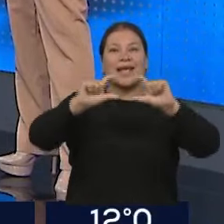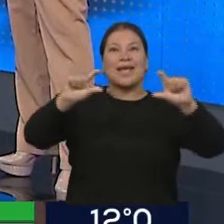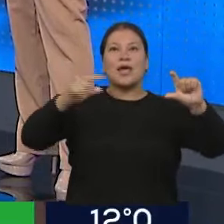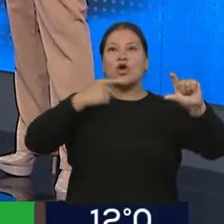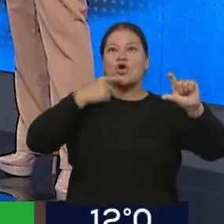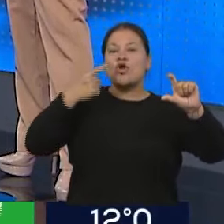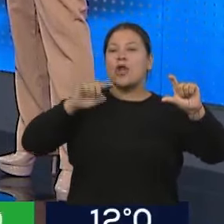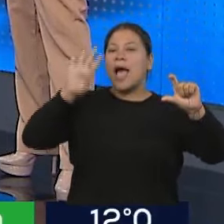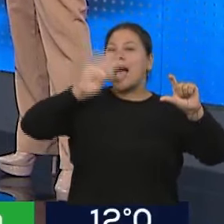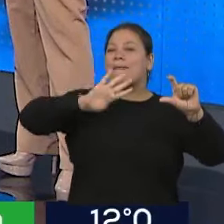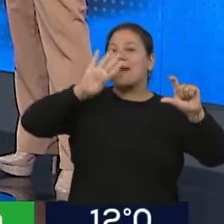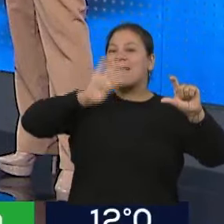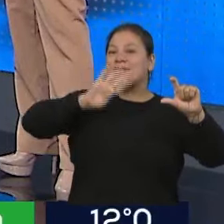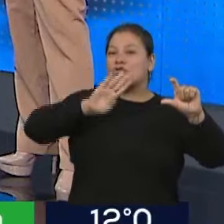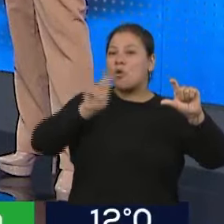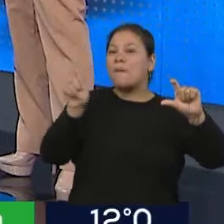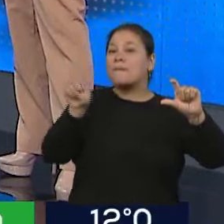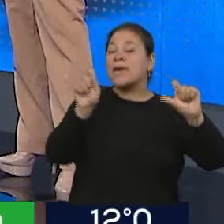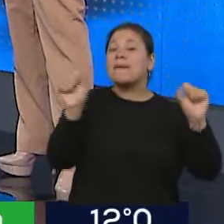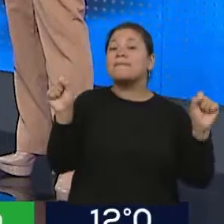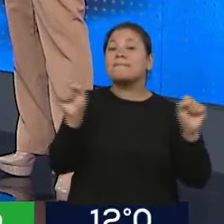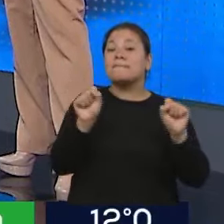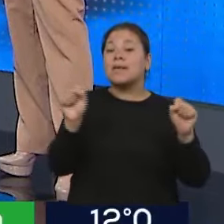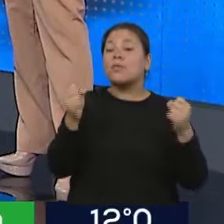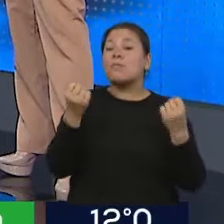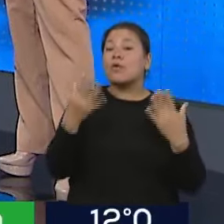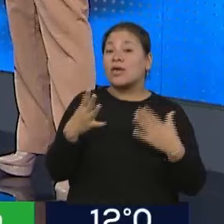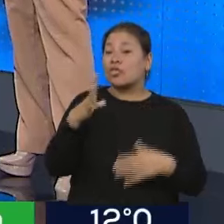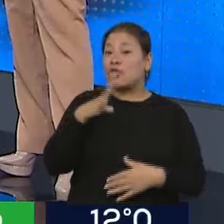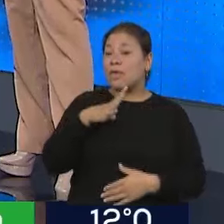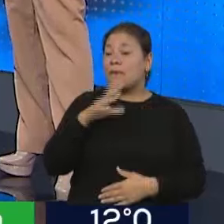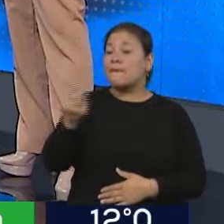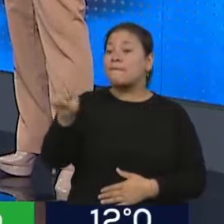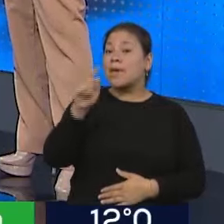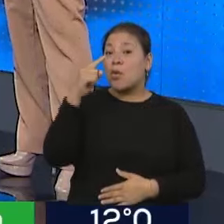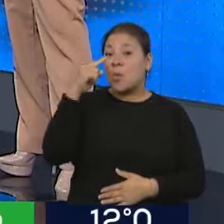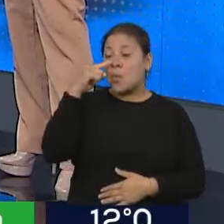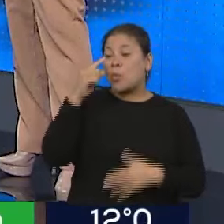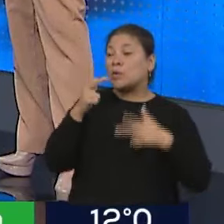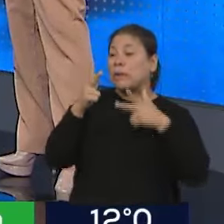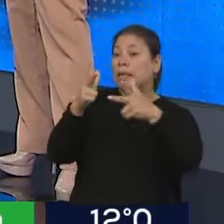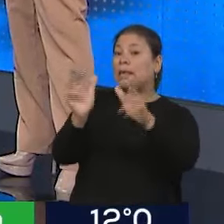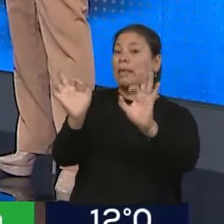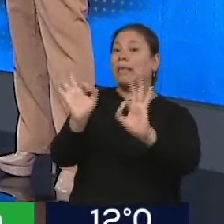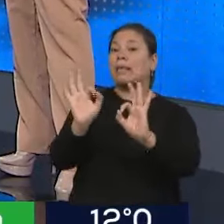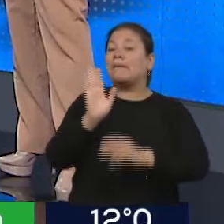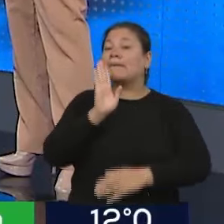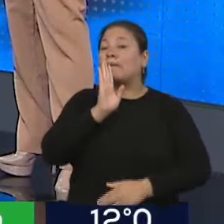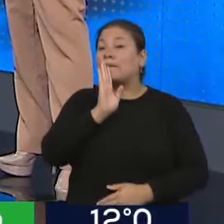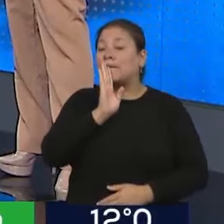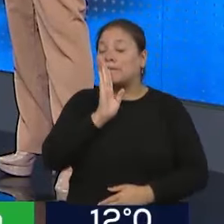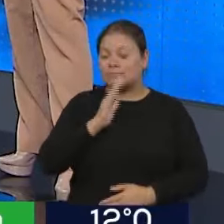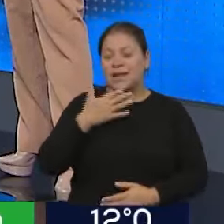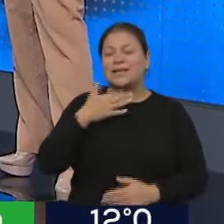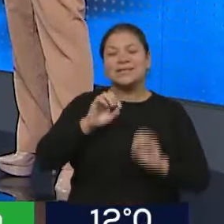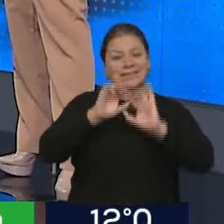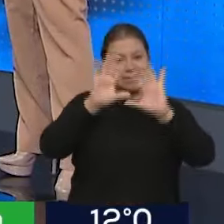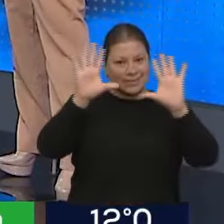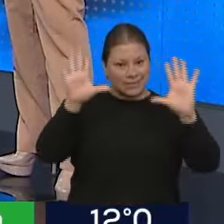mes de mayo? Porque nada se ha dicho de junio. Lo decimos porque probablemente, claro, para que se entienda que